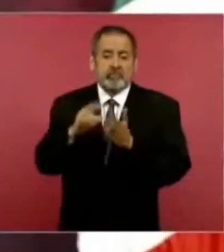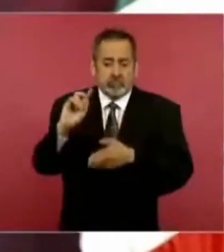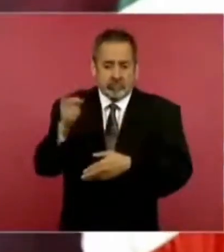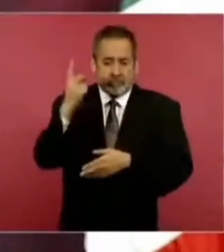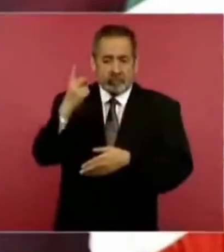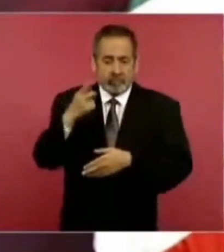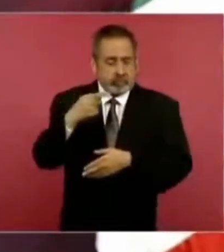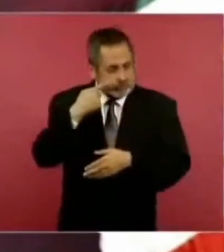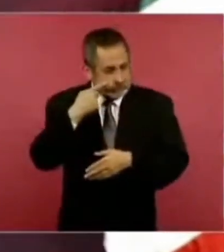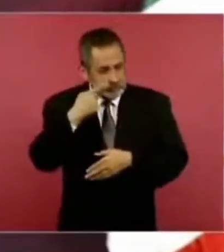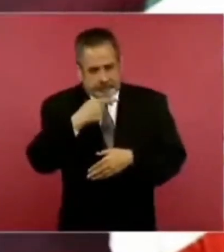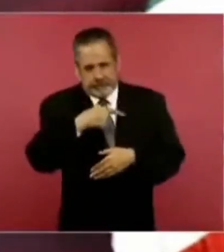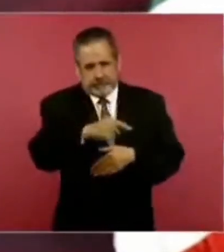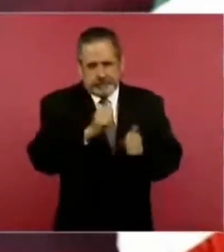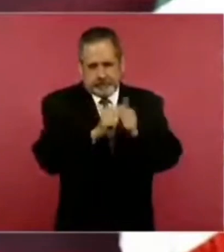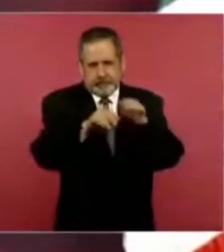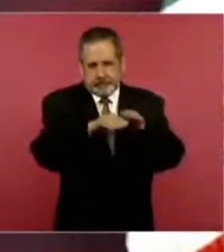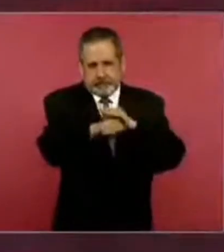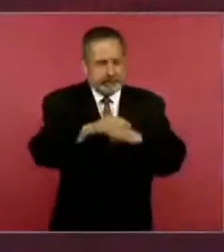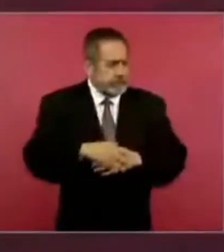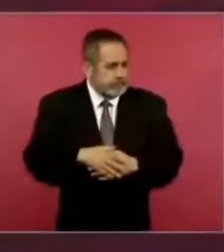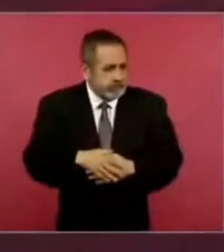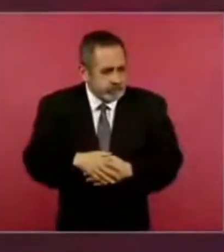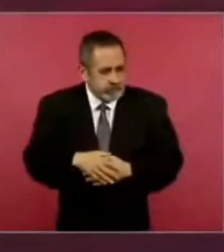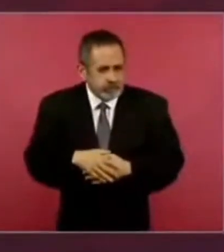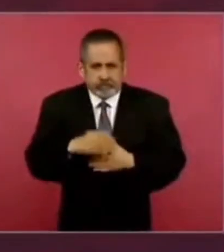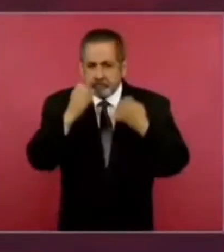Petrus, pero el Petrus ese es el más.